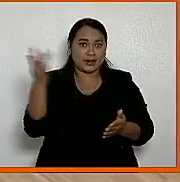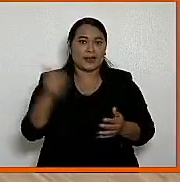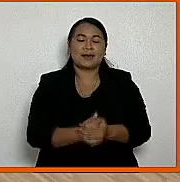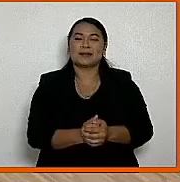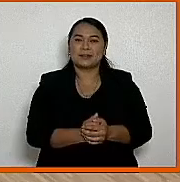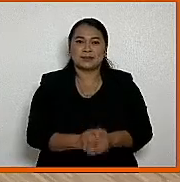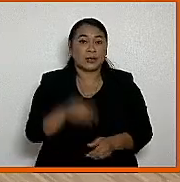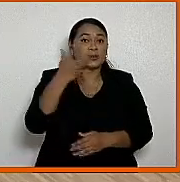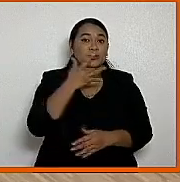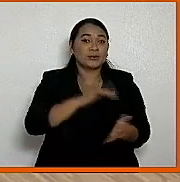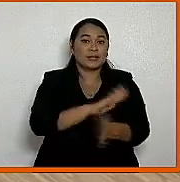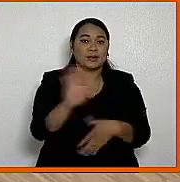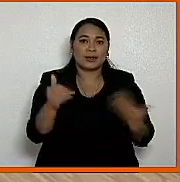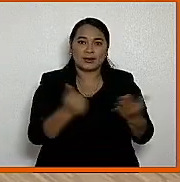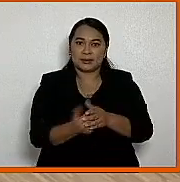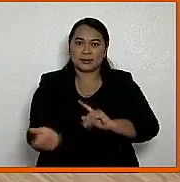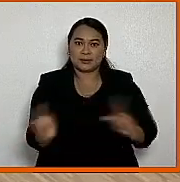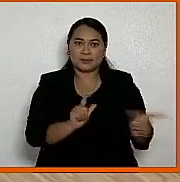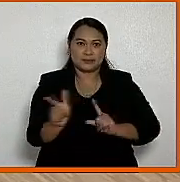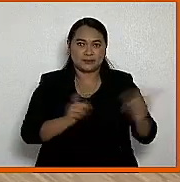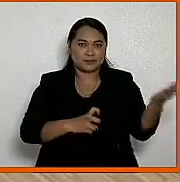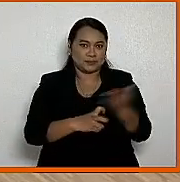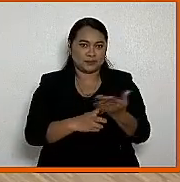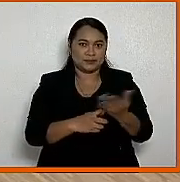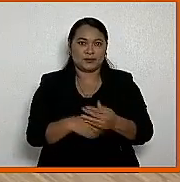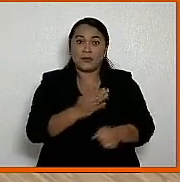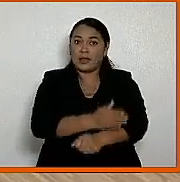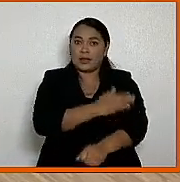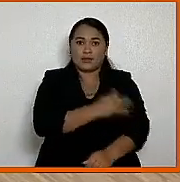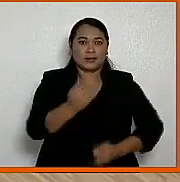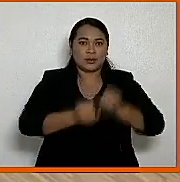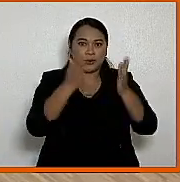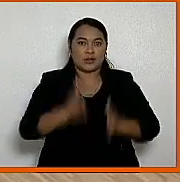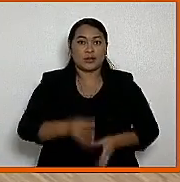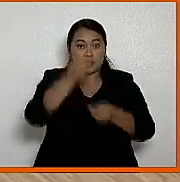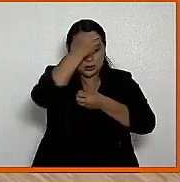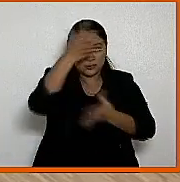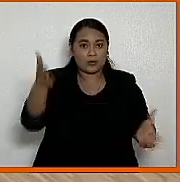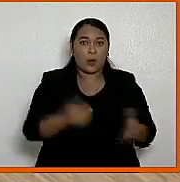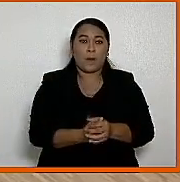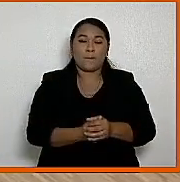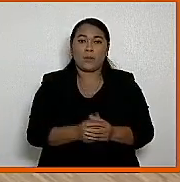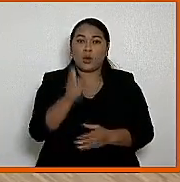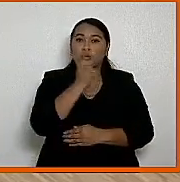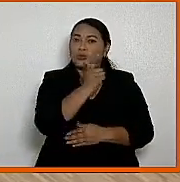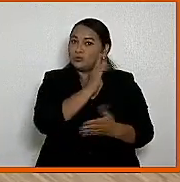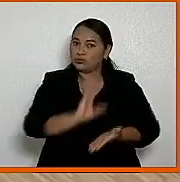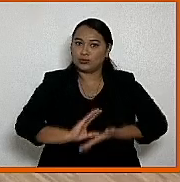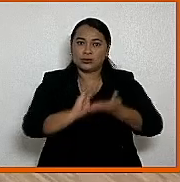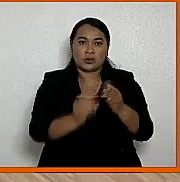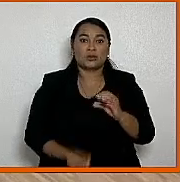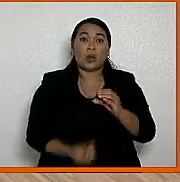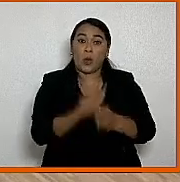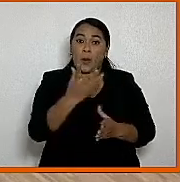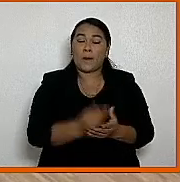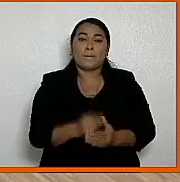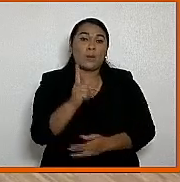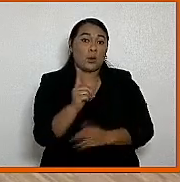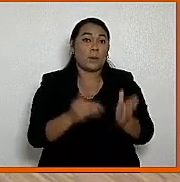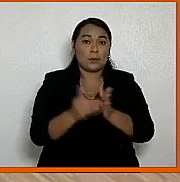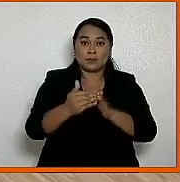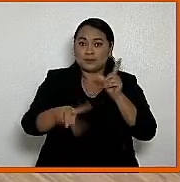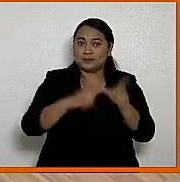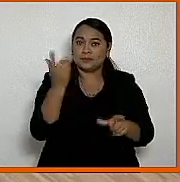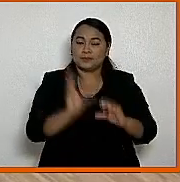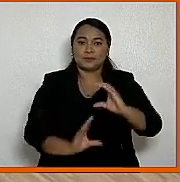deseo muchísima suerte y espero que tengas tu boleto en mano. Pero antes te comento que el nuevo monte de Loto Superpremio está en 1 millón de lempiras con su